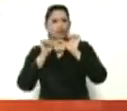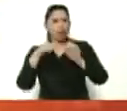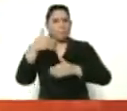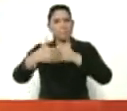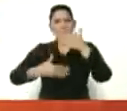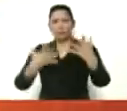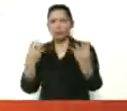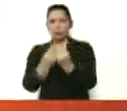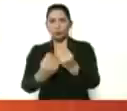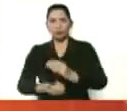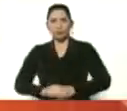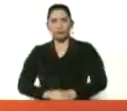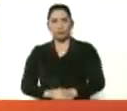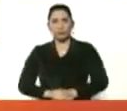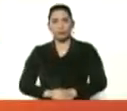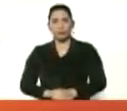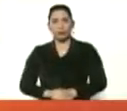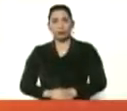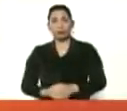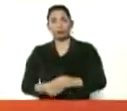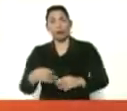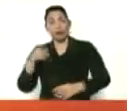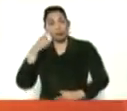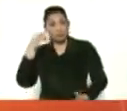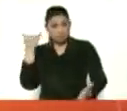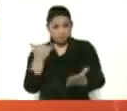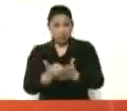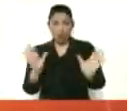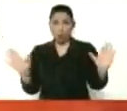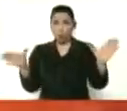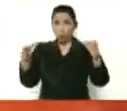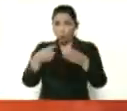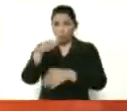ellas. Igualmente, fíjate, con el equipo hoy,